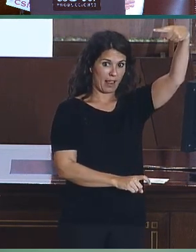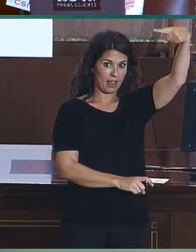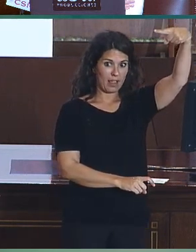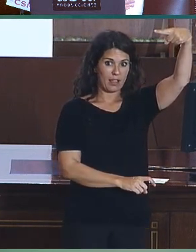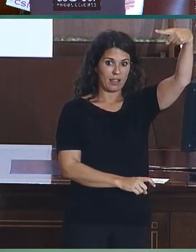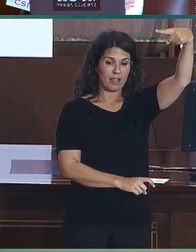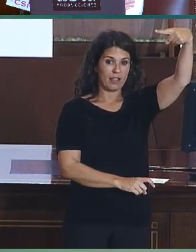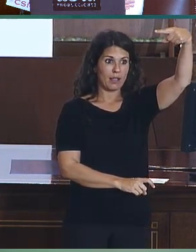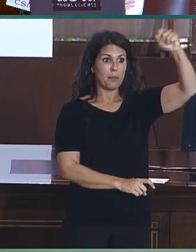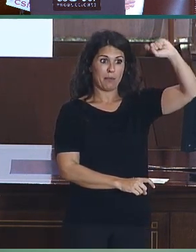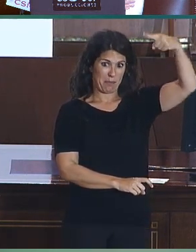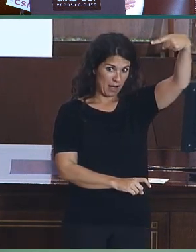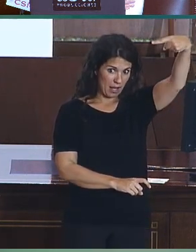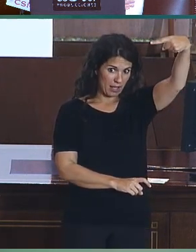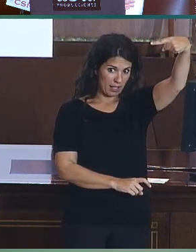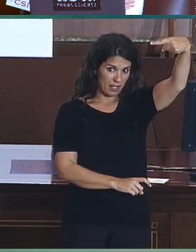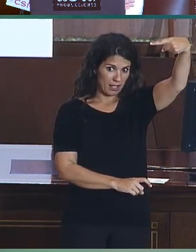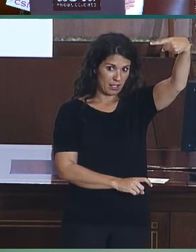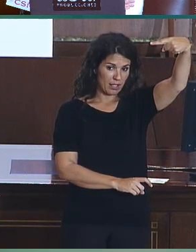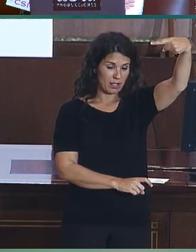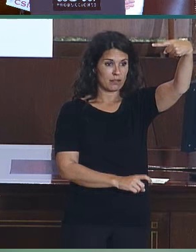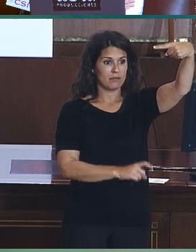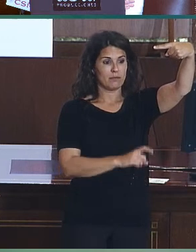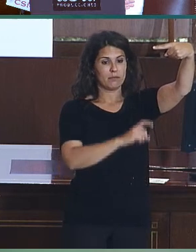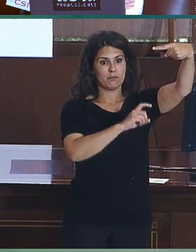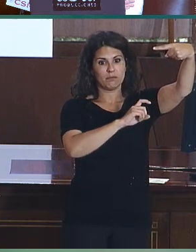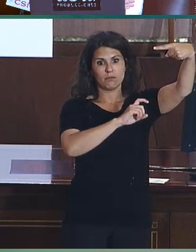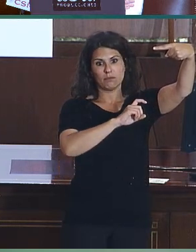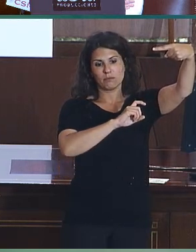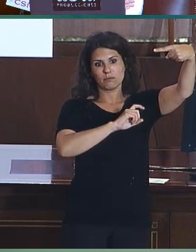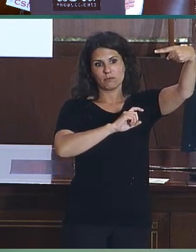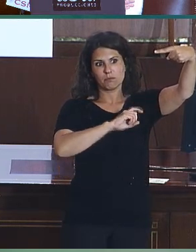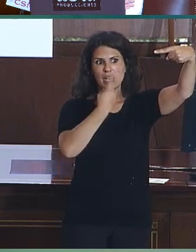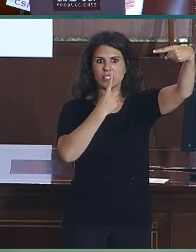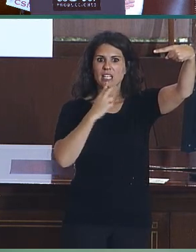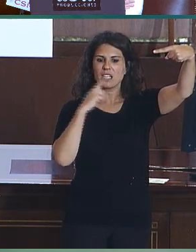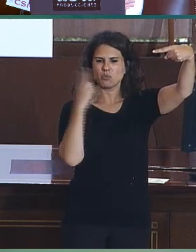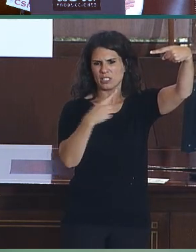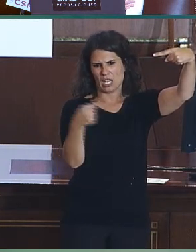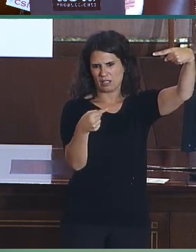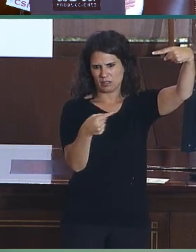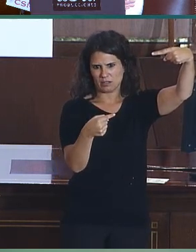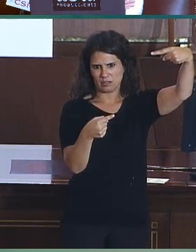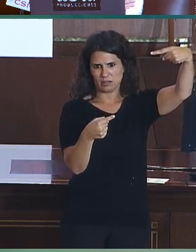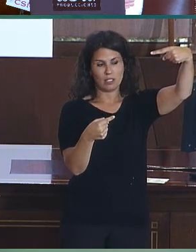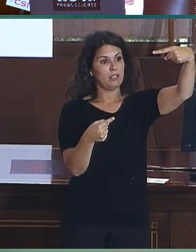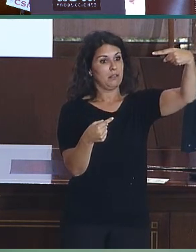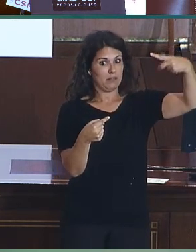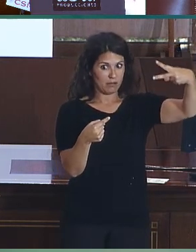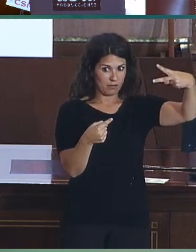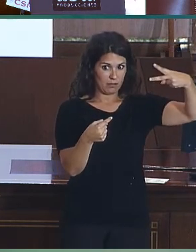que en la parte alta de la tabla están las que recibieron respuestas desfavorables y en orden